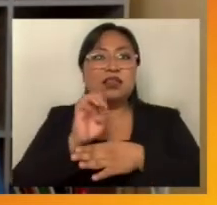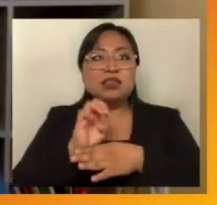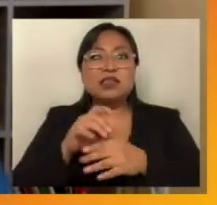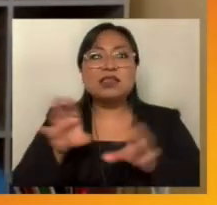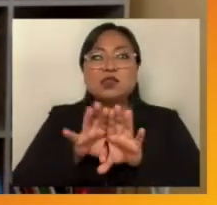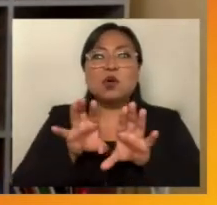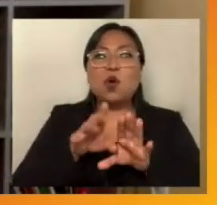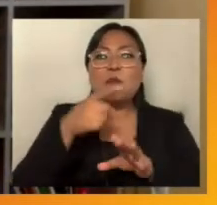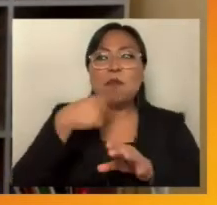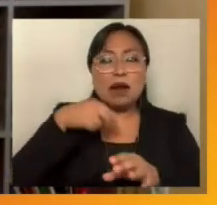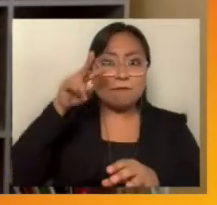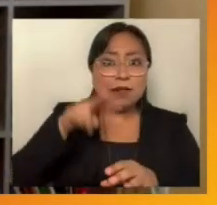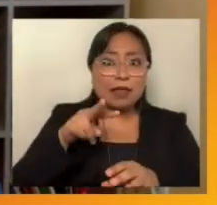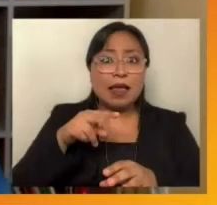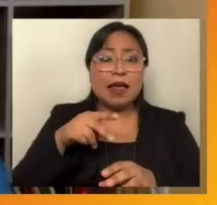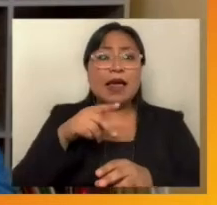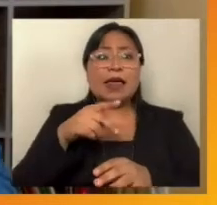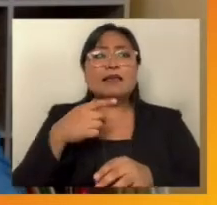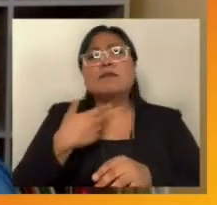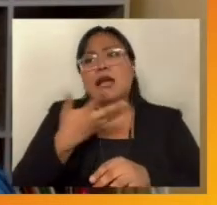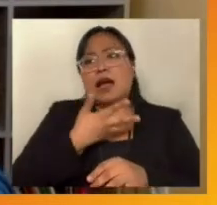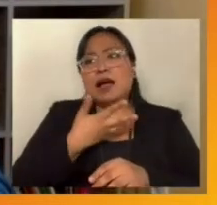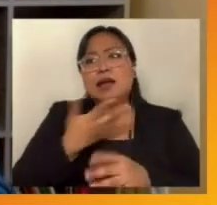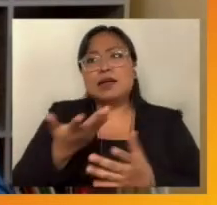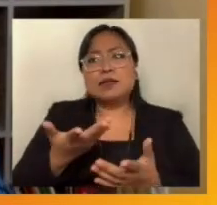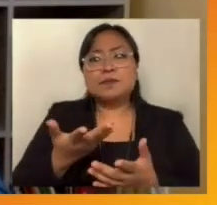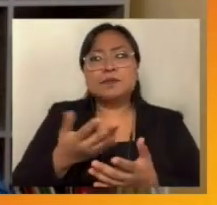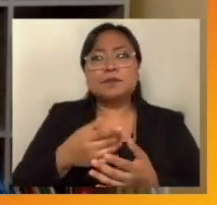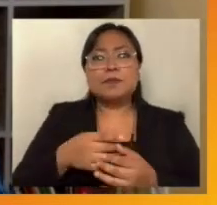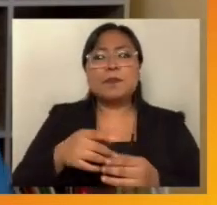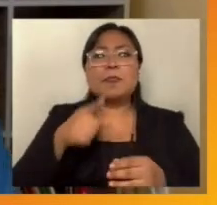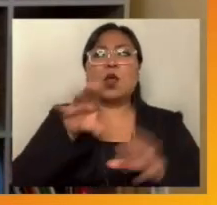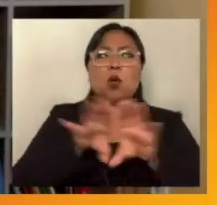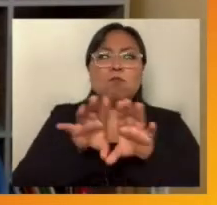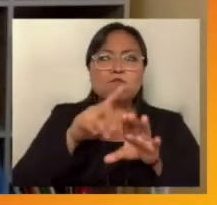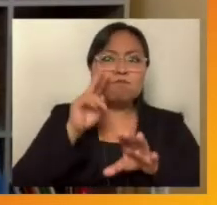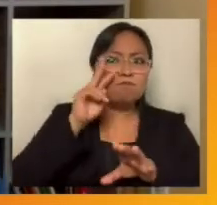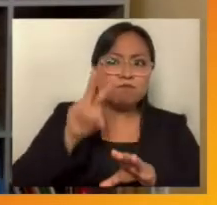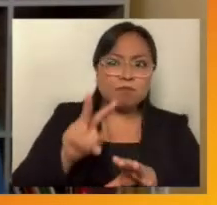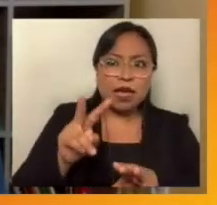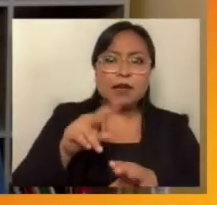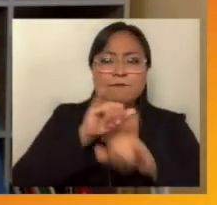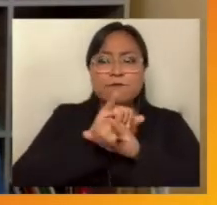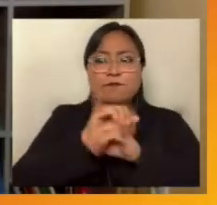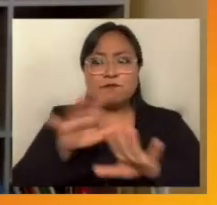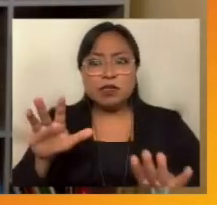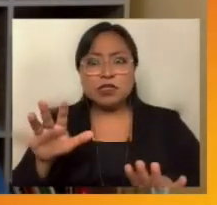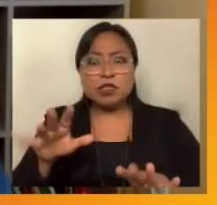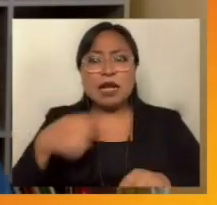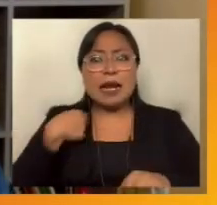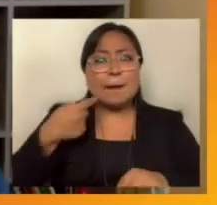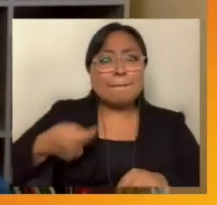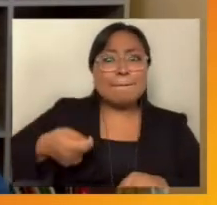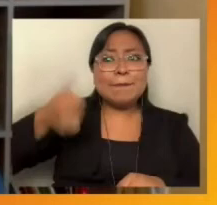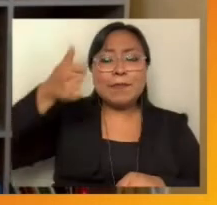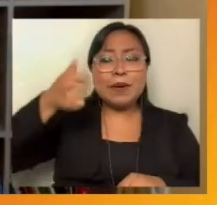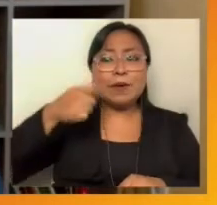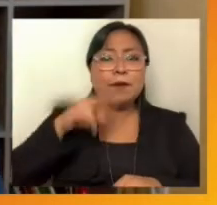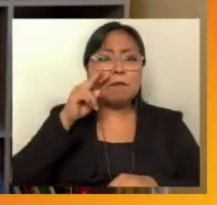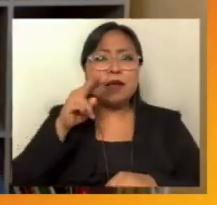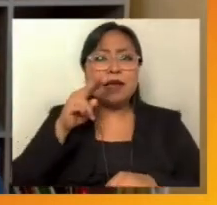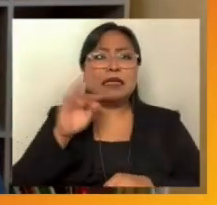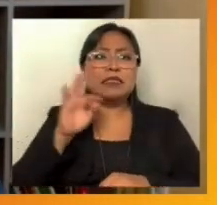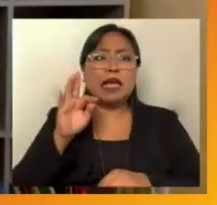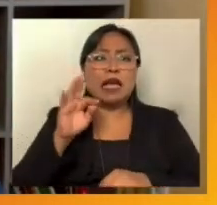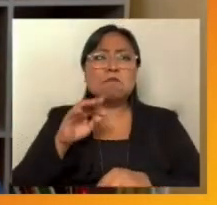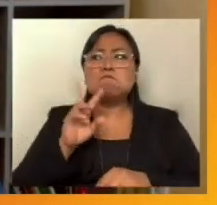que el circuito normalmente es, veo tu contenido, la primera vez posiblemente no haga nada, cuando lo vea